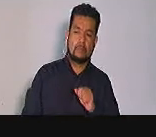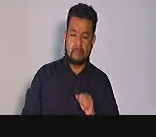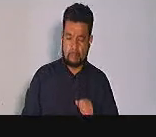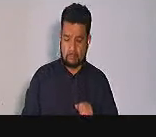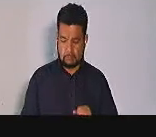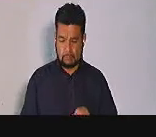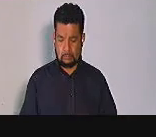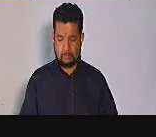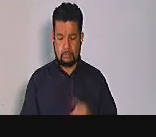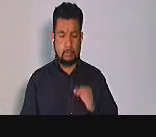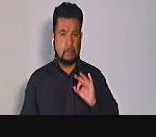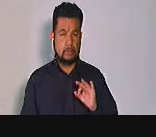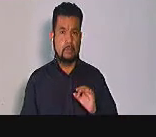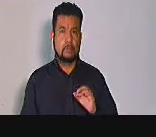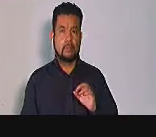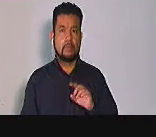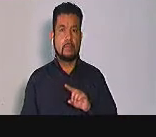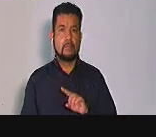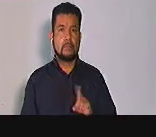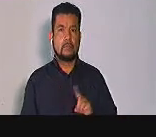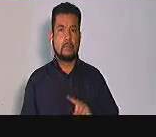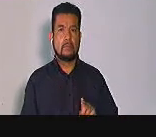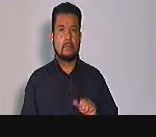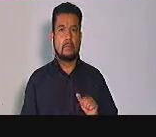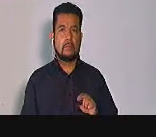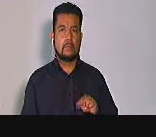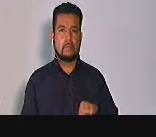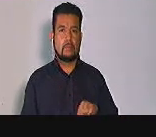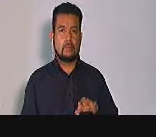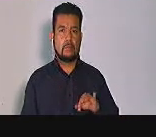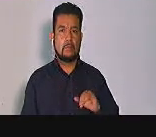Aprobado. Concejal Marta Cecilia vota sí. Santiago Molina William.